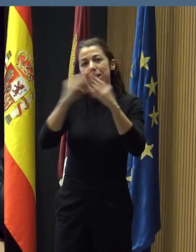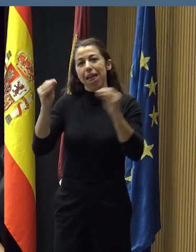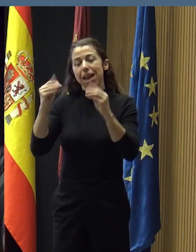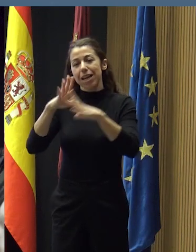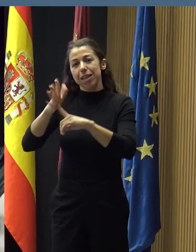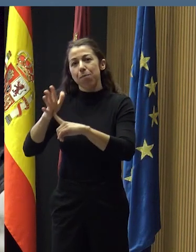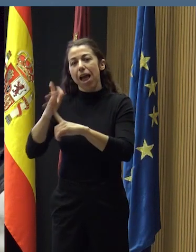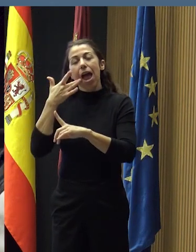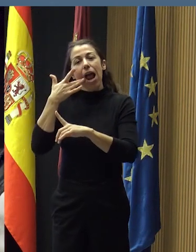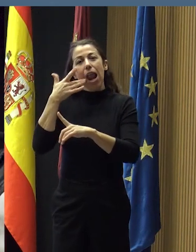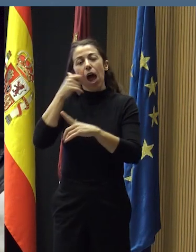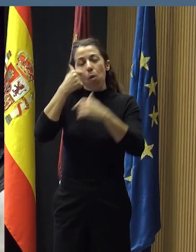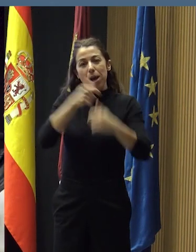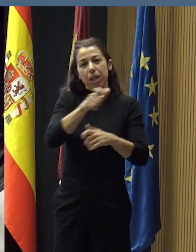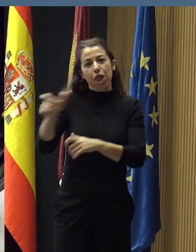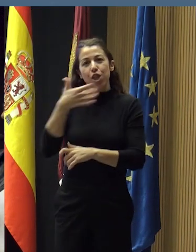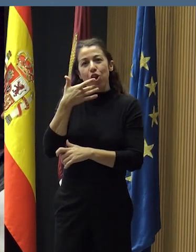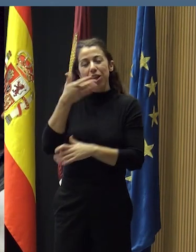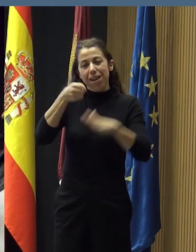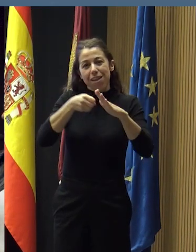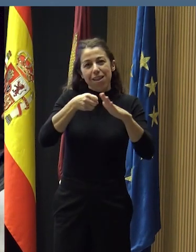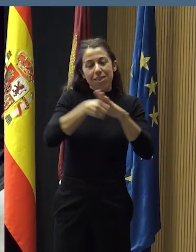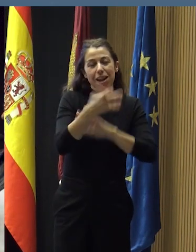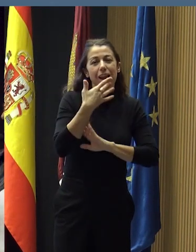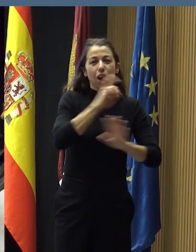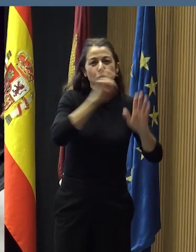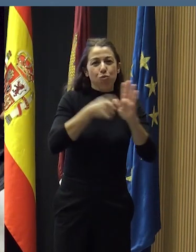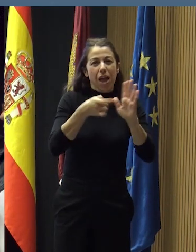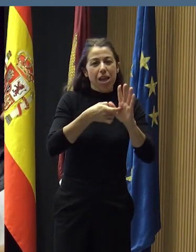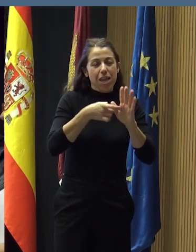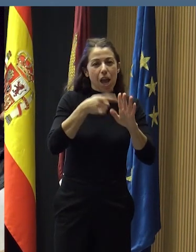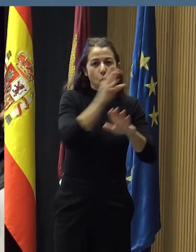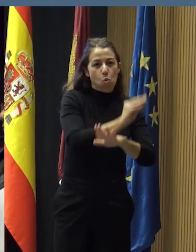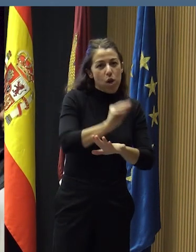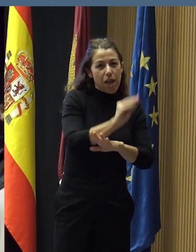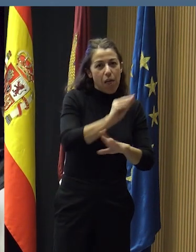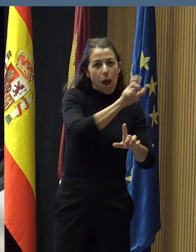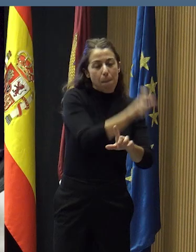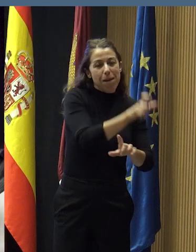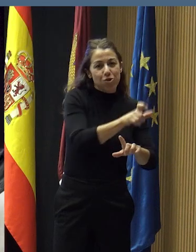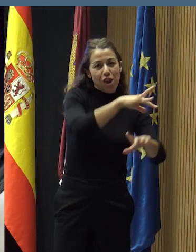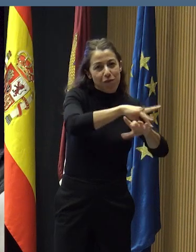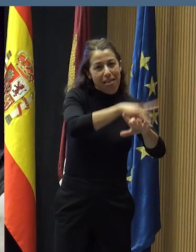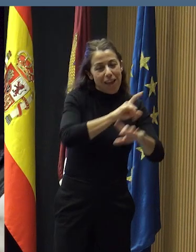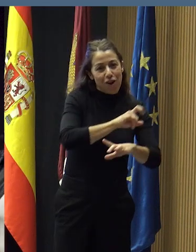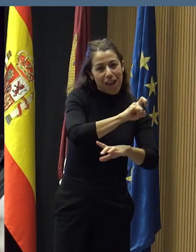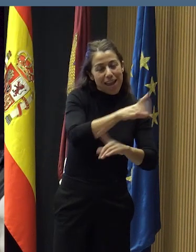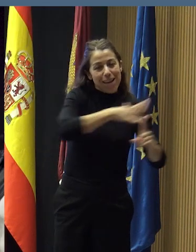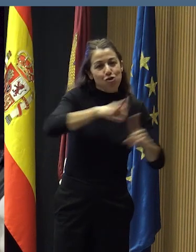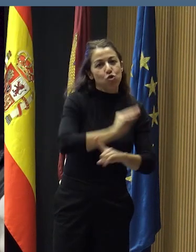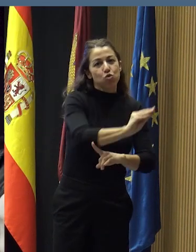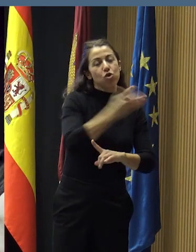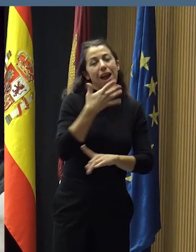la atención integral y el cuidado del paciente oncológico y de su entorno. Nacida en Albacete